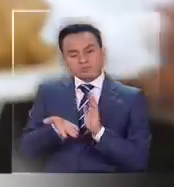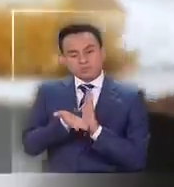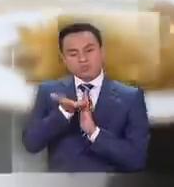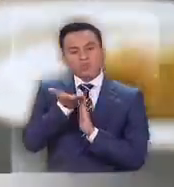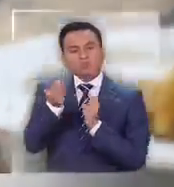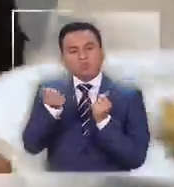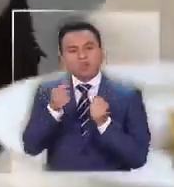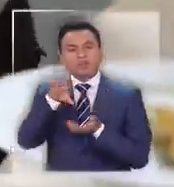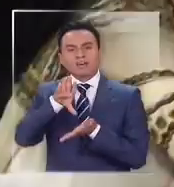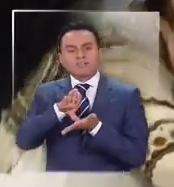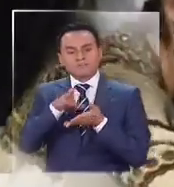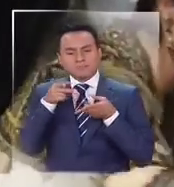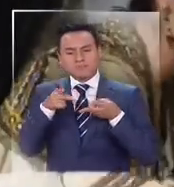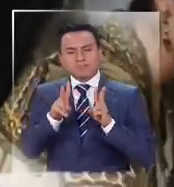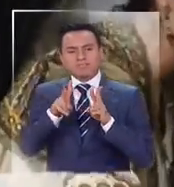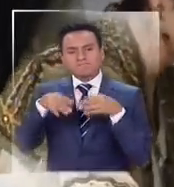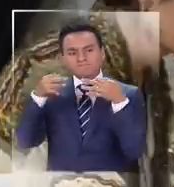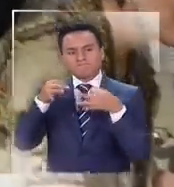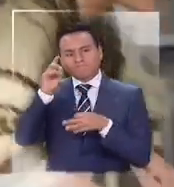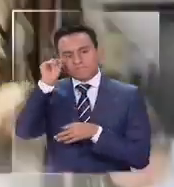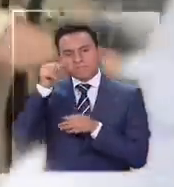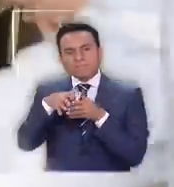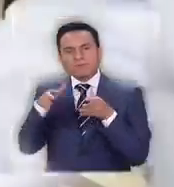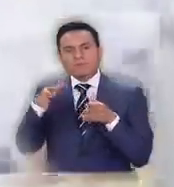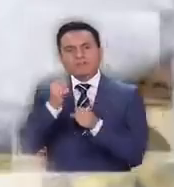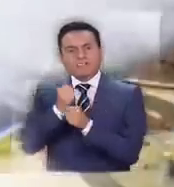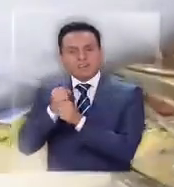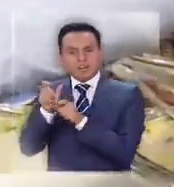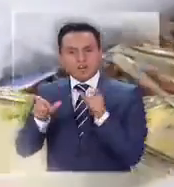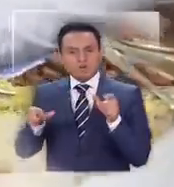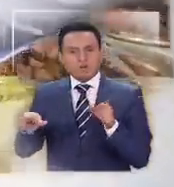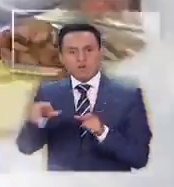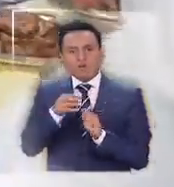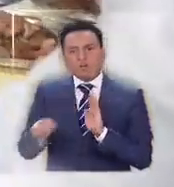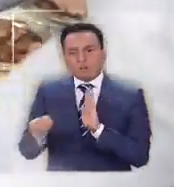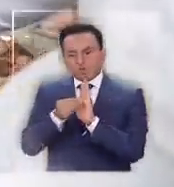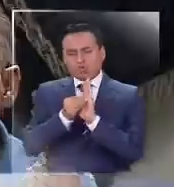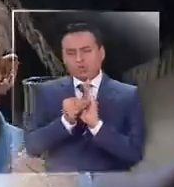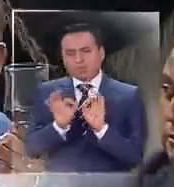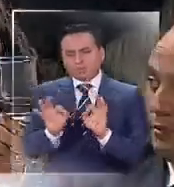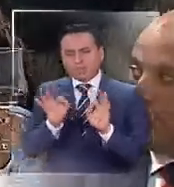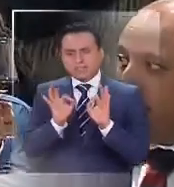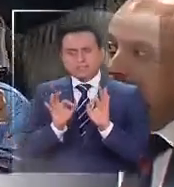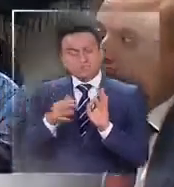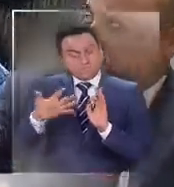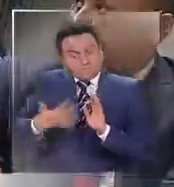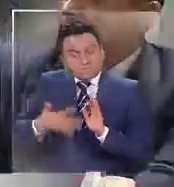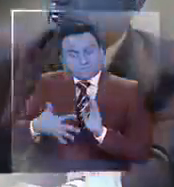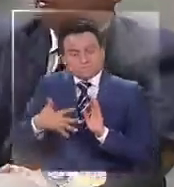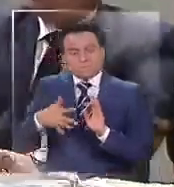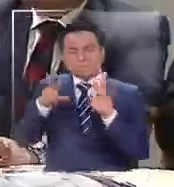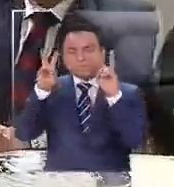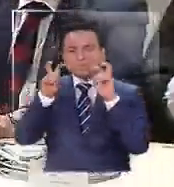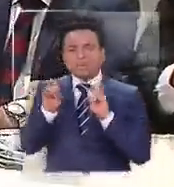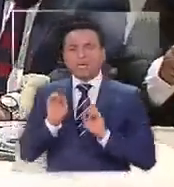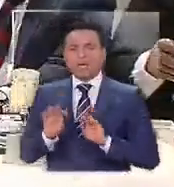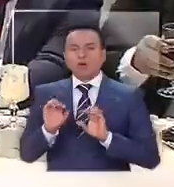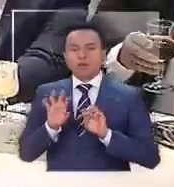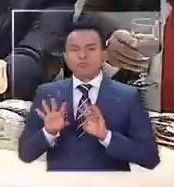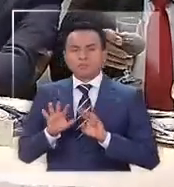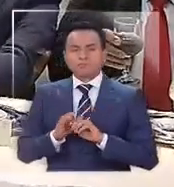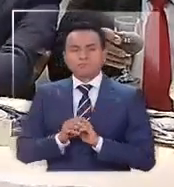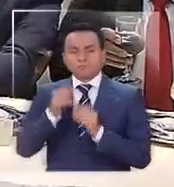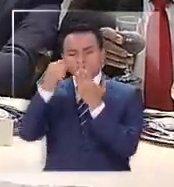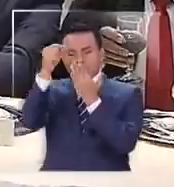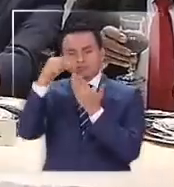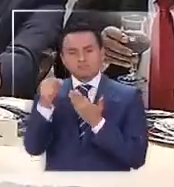del país, pues permite, afirmó, la creación de más puestos de trabajo. Puso especial énfasis en el aspecto de educación.